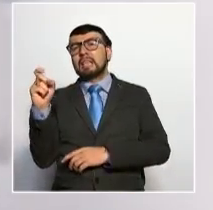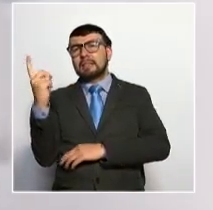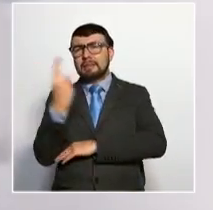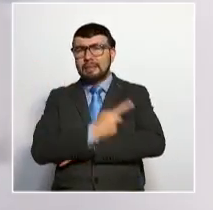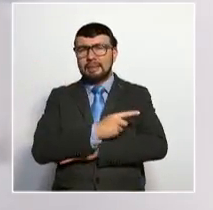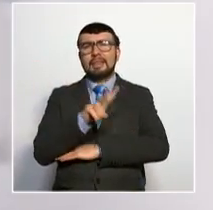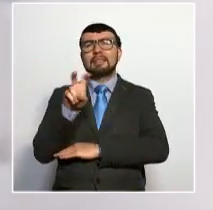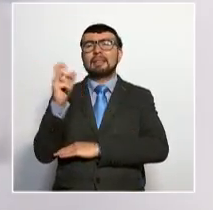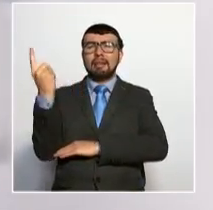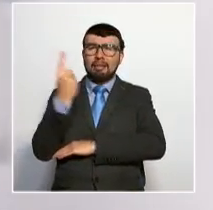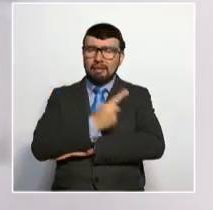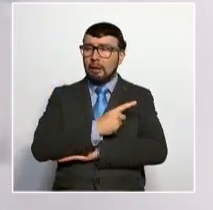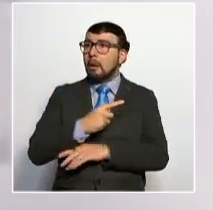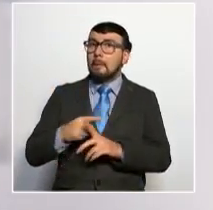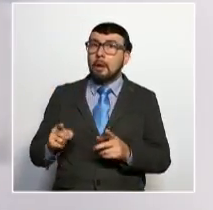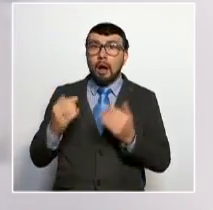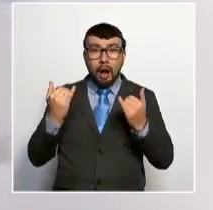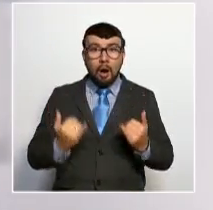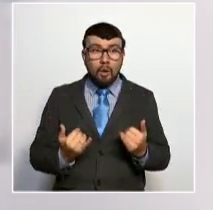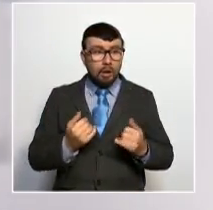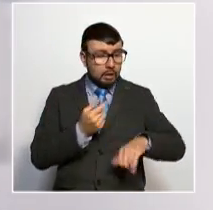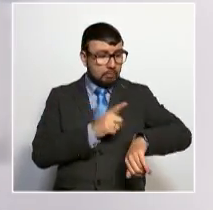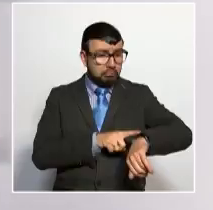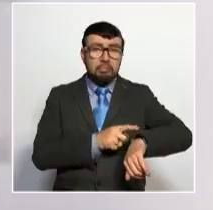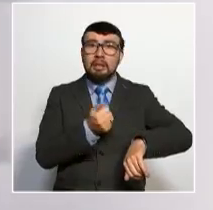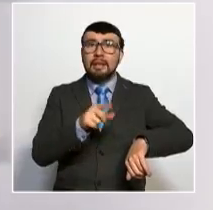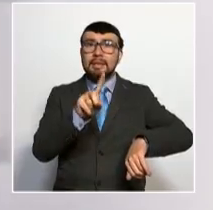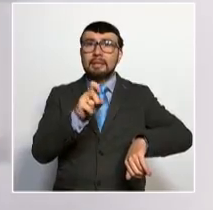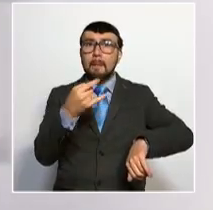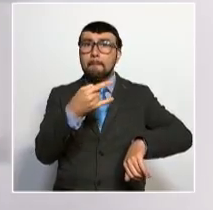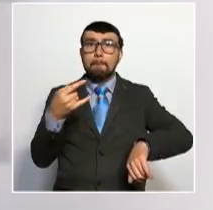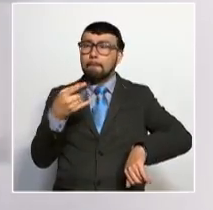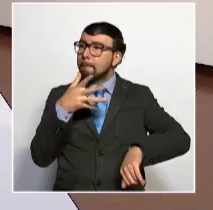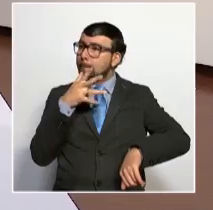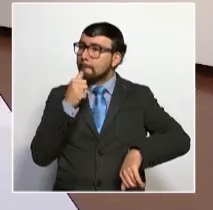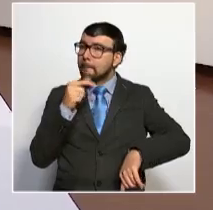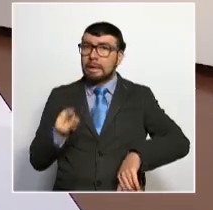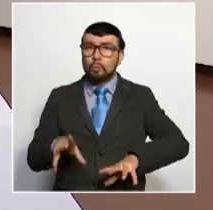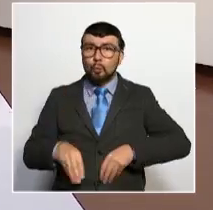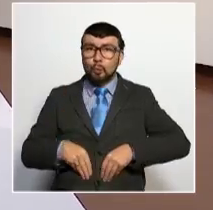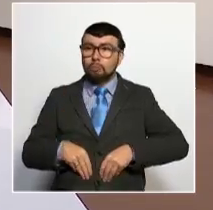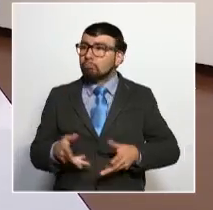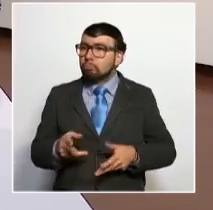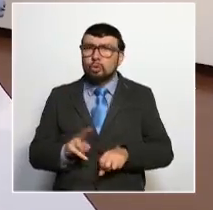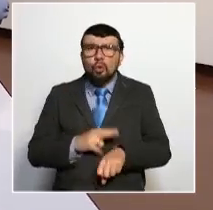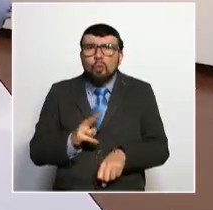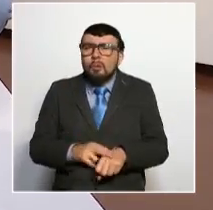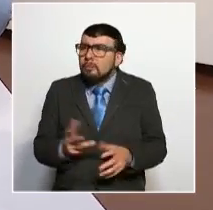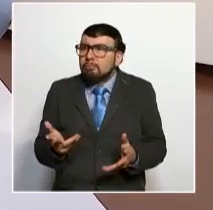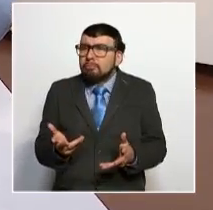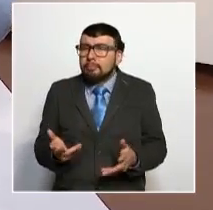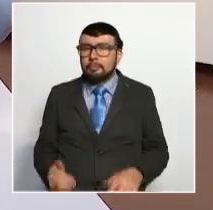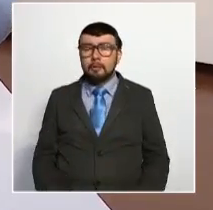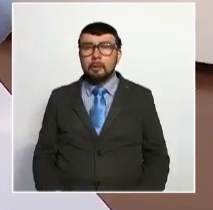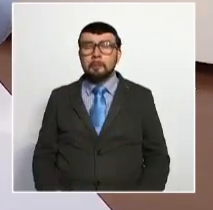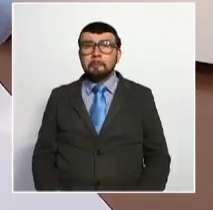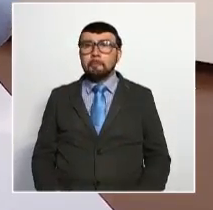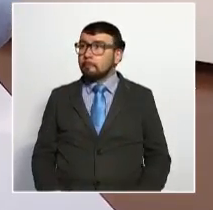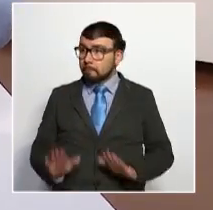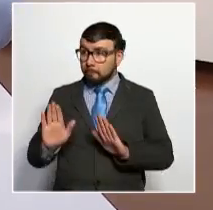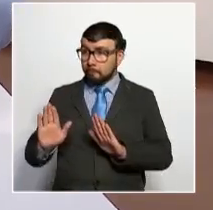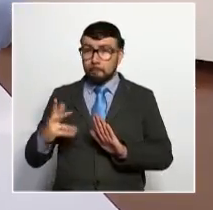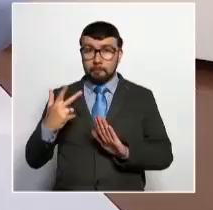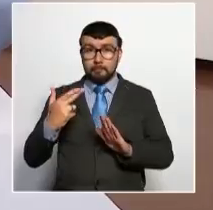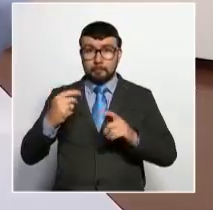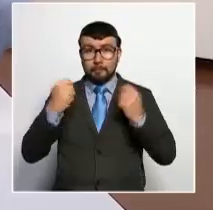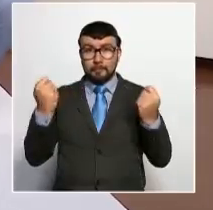estamos a 16 creo, y no le ha llegado, entonces quisiera saber si es normal. Bueno, Adriana, mil gracias. Vamos a ir a corte